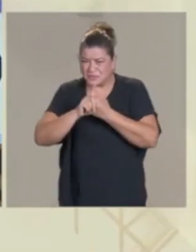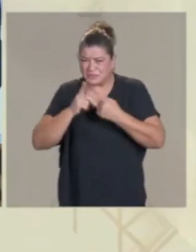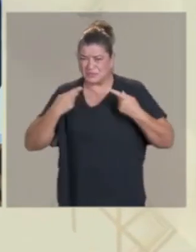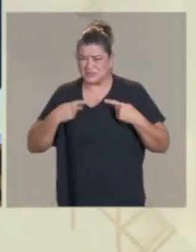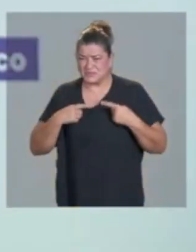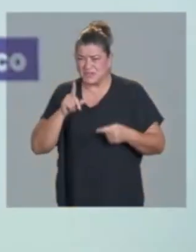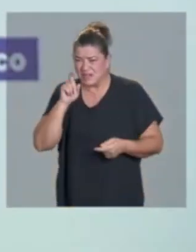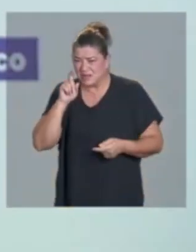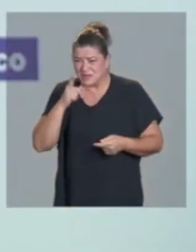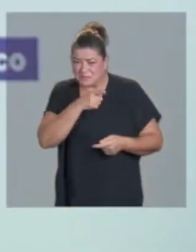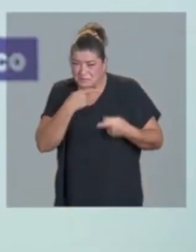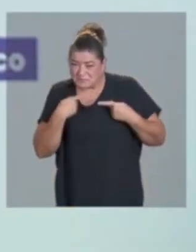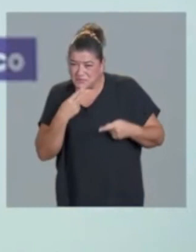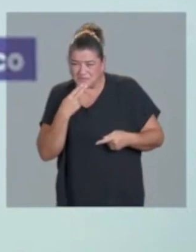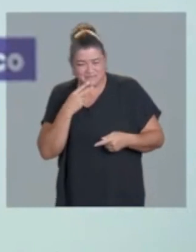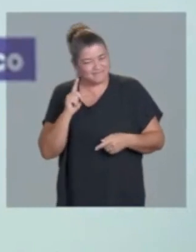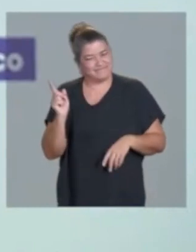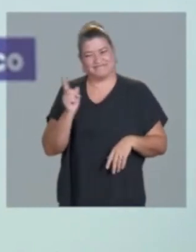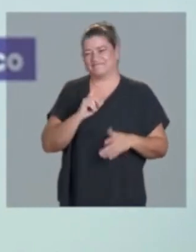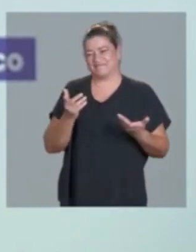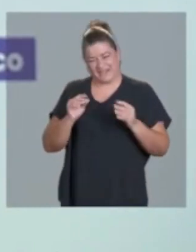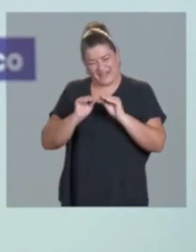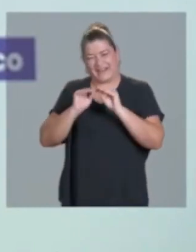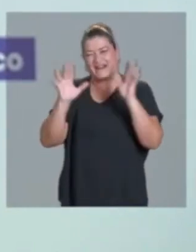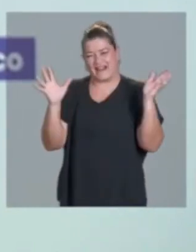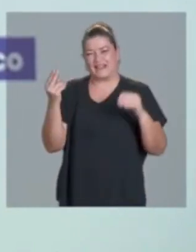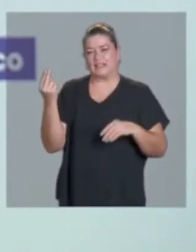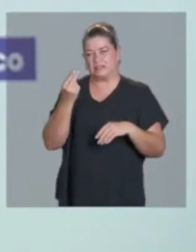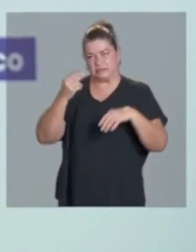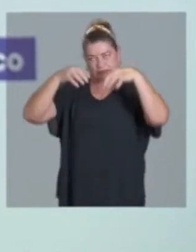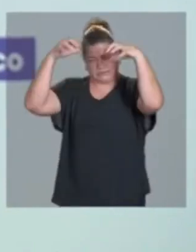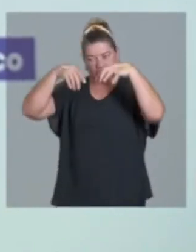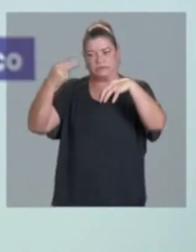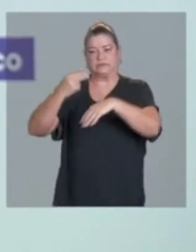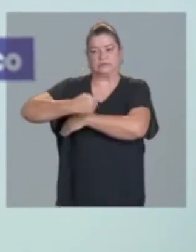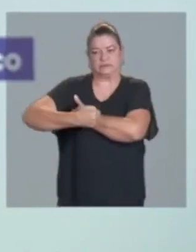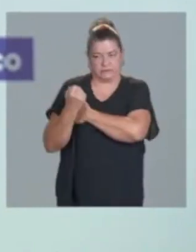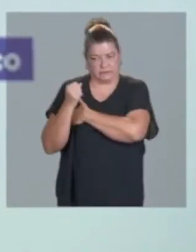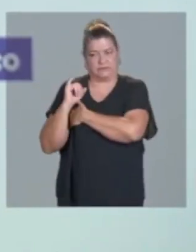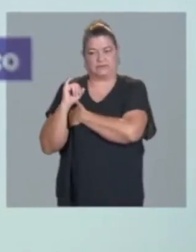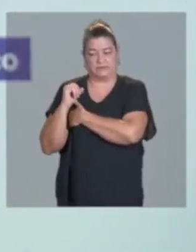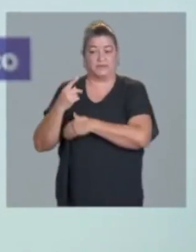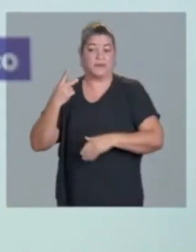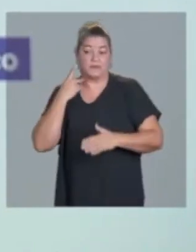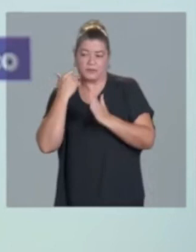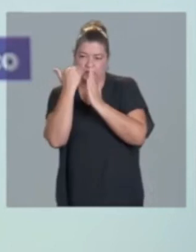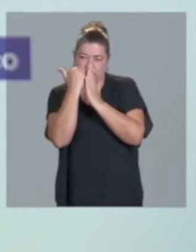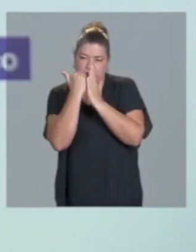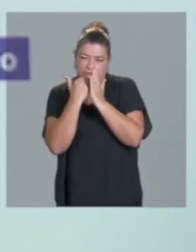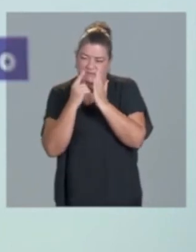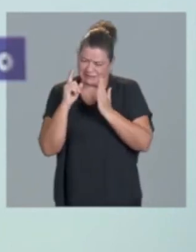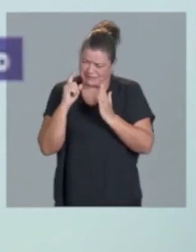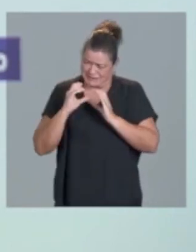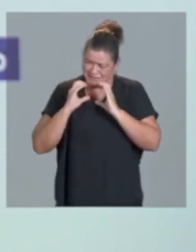agua, que necesitamos nidos de lluvia y que necesitamos políticas que cuiden el agua de manera sensible. Pero el problema fundamental es un